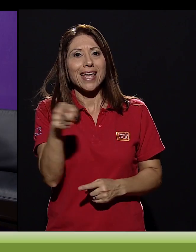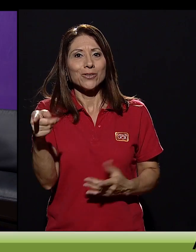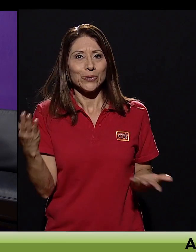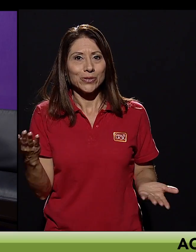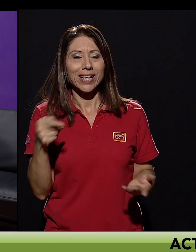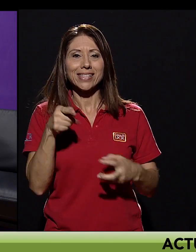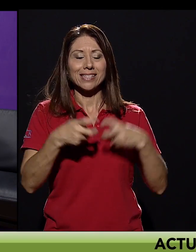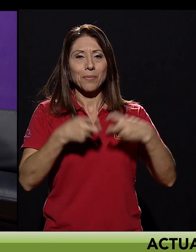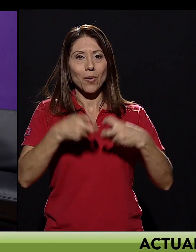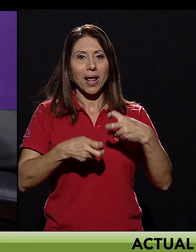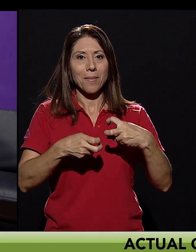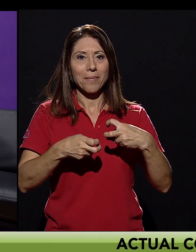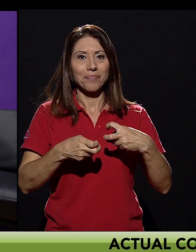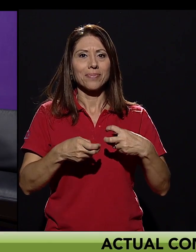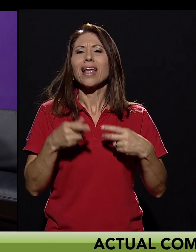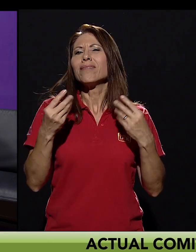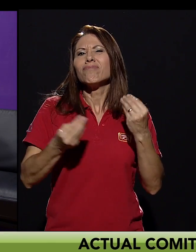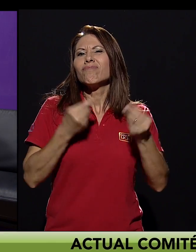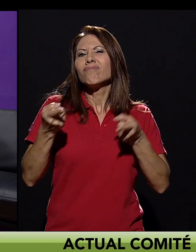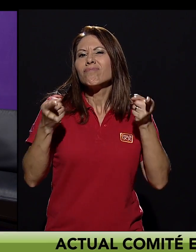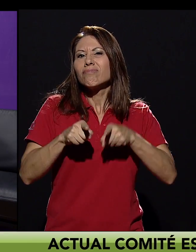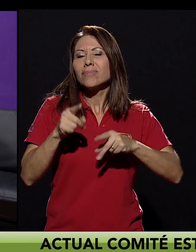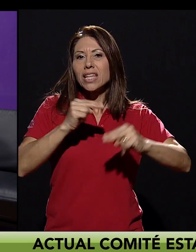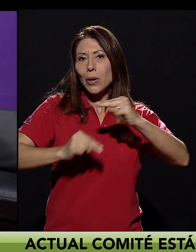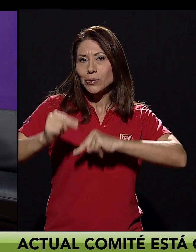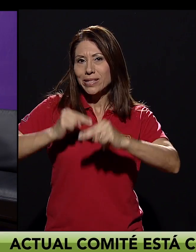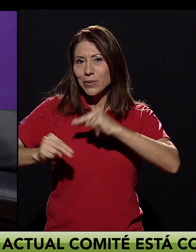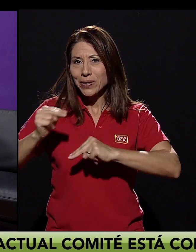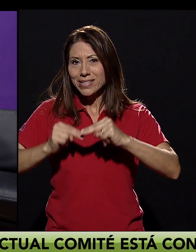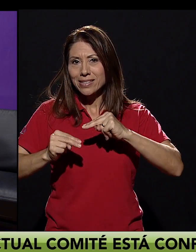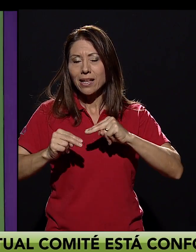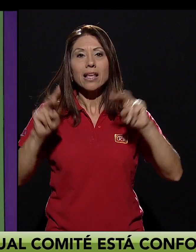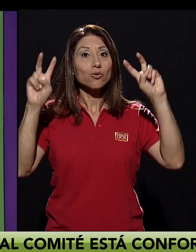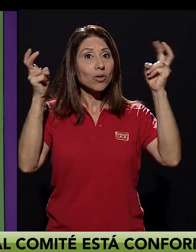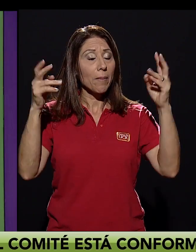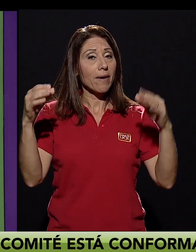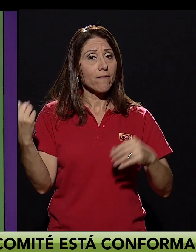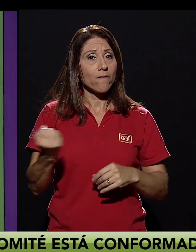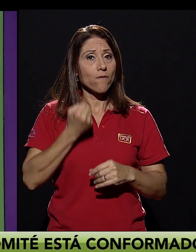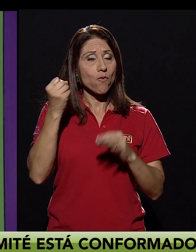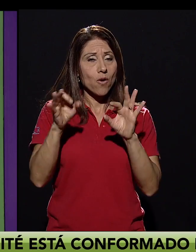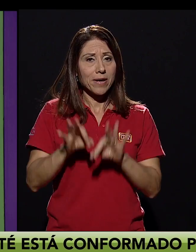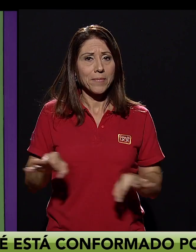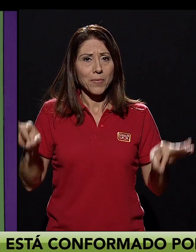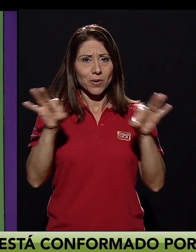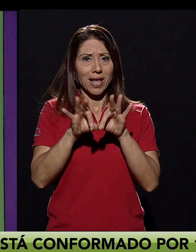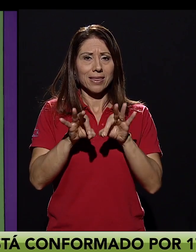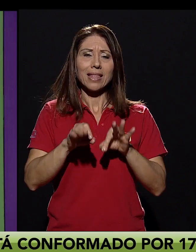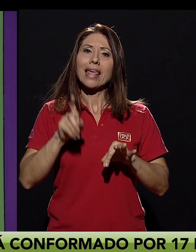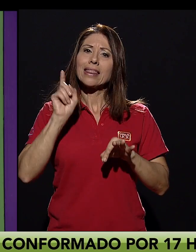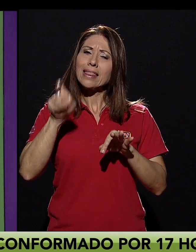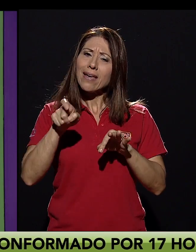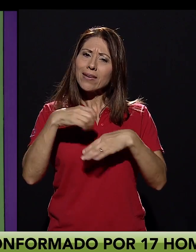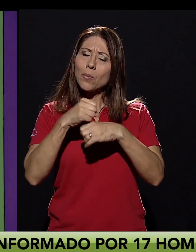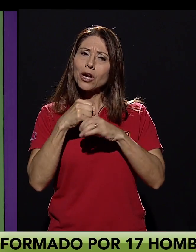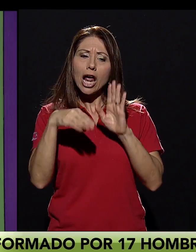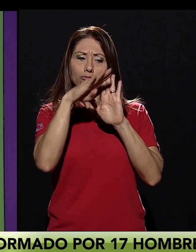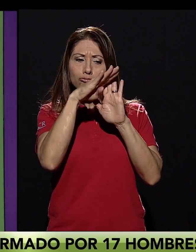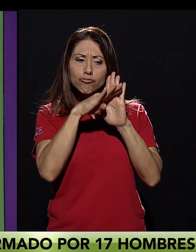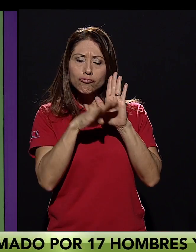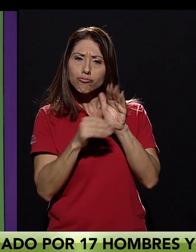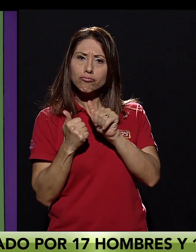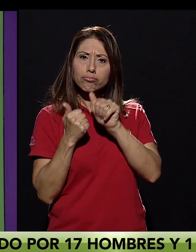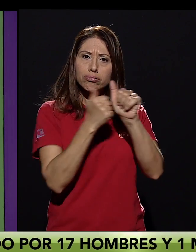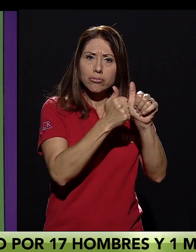problema. El tema es que el tema es cómo se dan las negociaciones. Es un tema fuerte, digamos, es un tema importante. Habría que crear protocolos